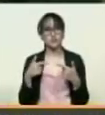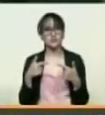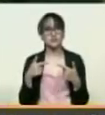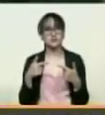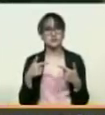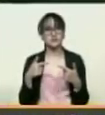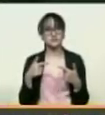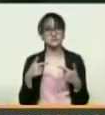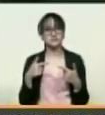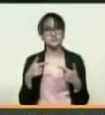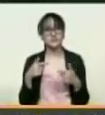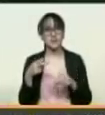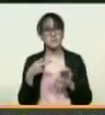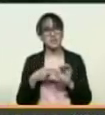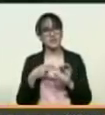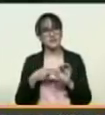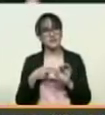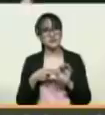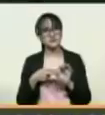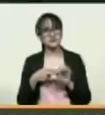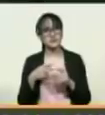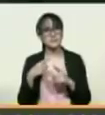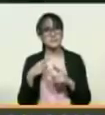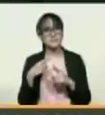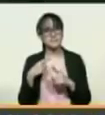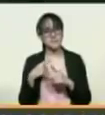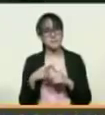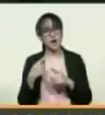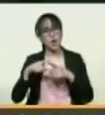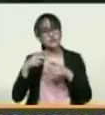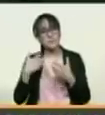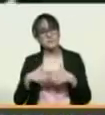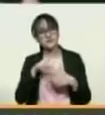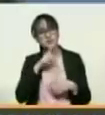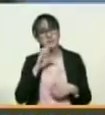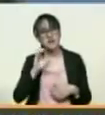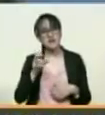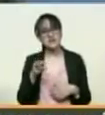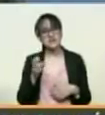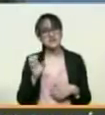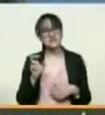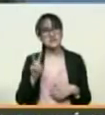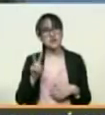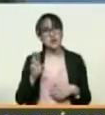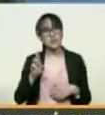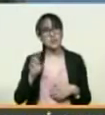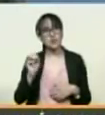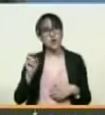a raíz de una disputa entre PDVSA y Chevron. Diferentes ejecutivos